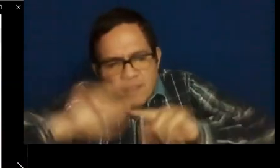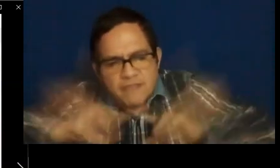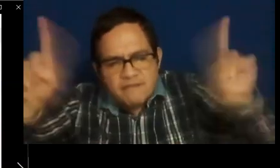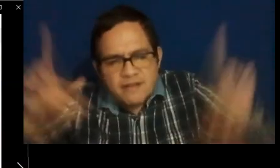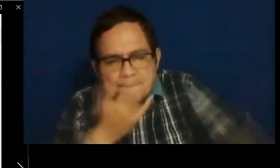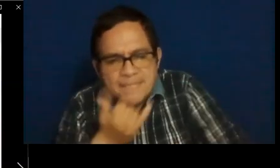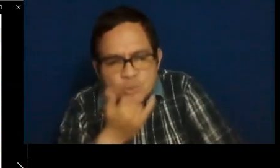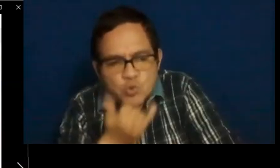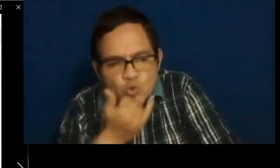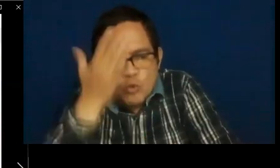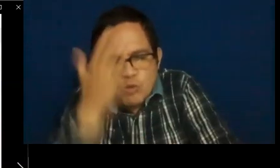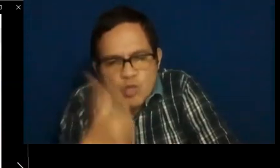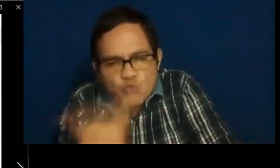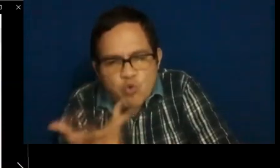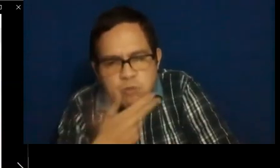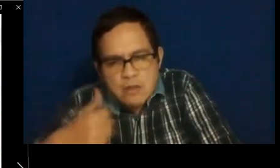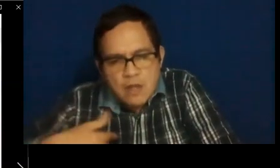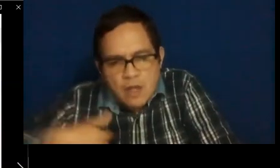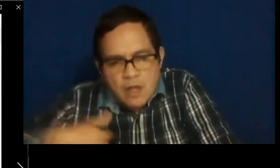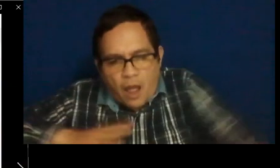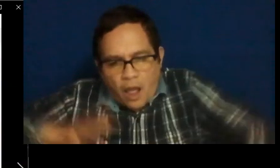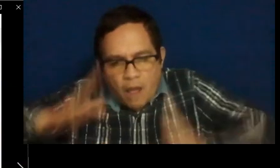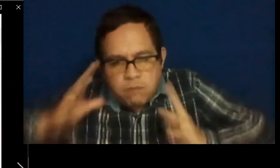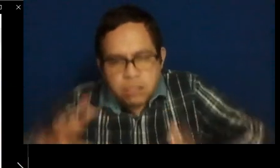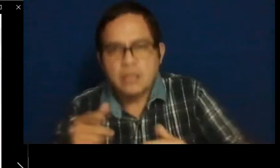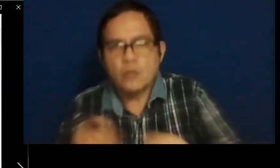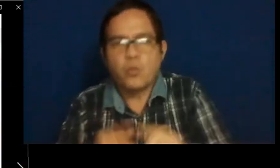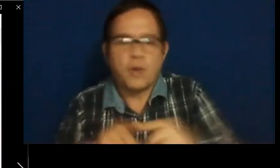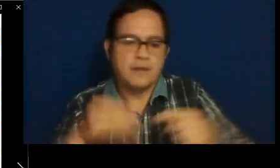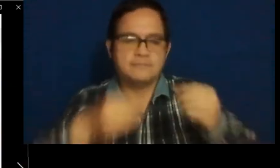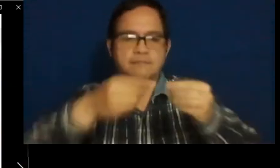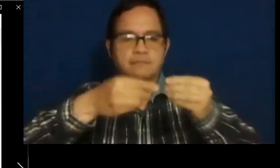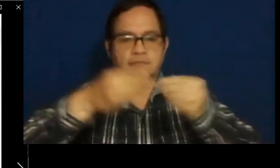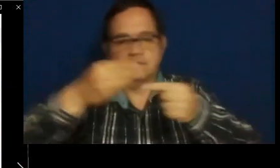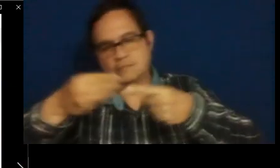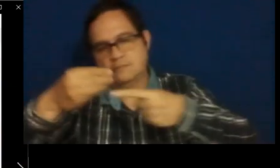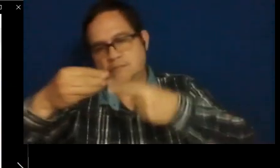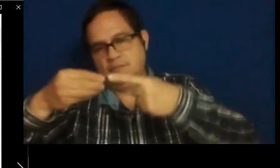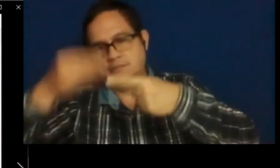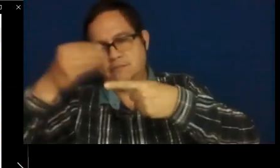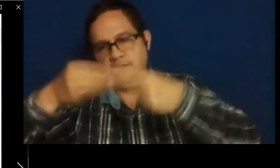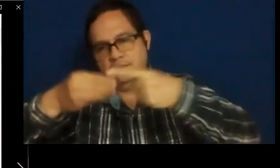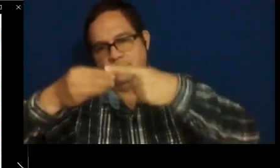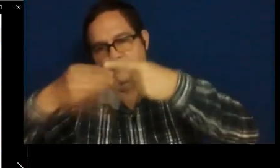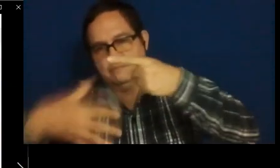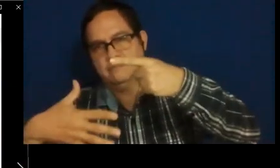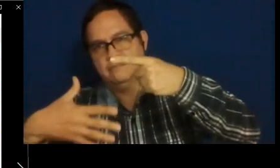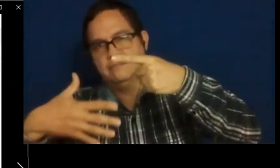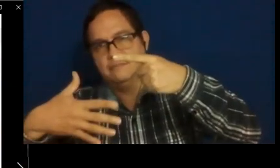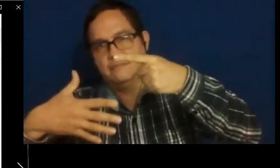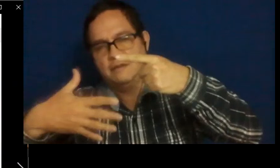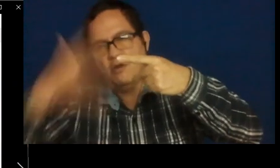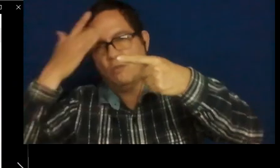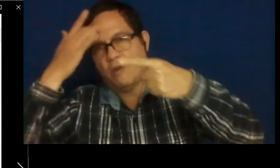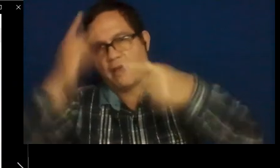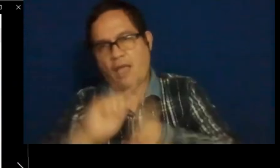lo que cambió y justamente argumentar desde la teoría por qué es que suceden esos cambios y bueno, de hacer